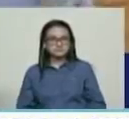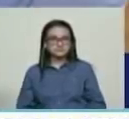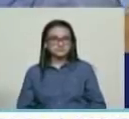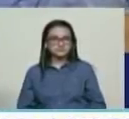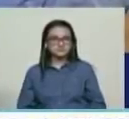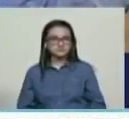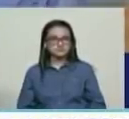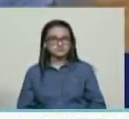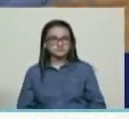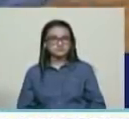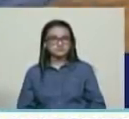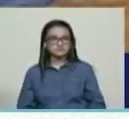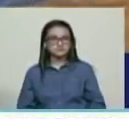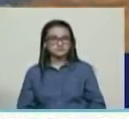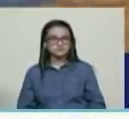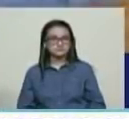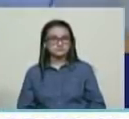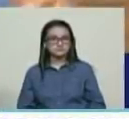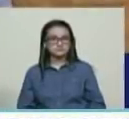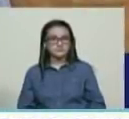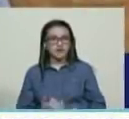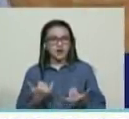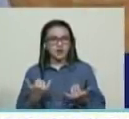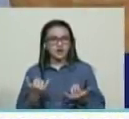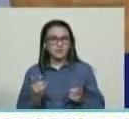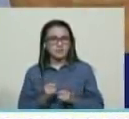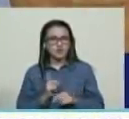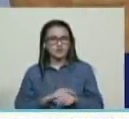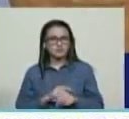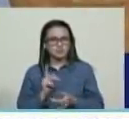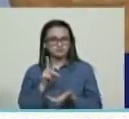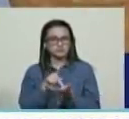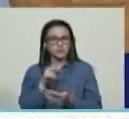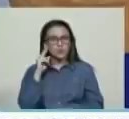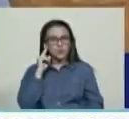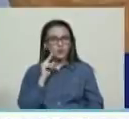ahora a Bolívar, ¿no, Yelixa? En pocos días, vamos a Bolívar.